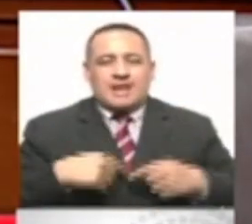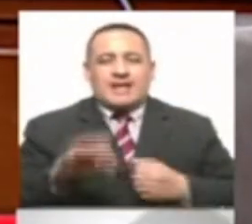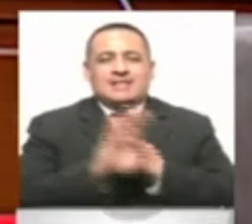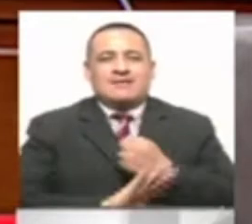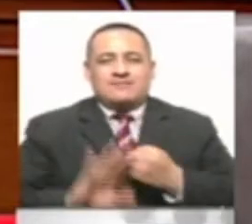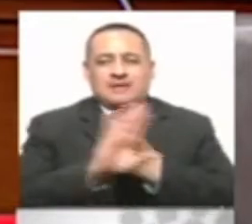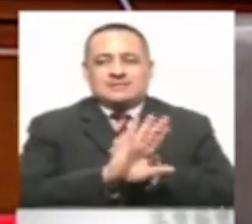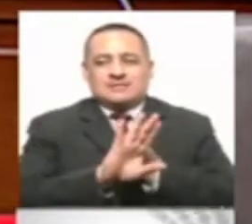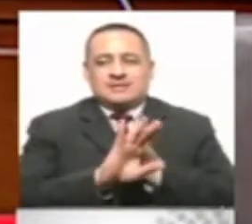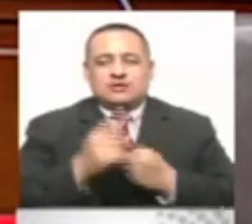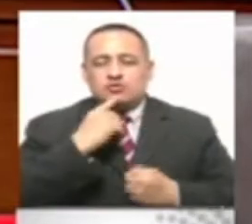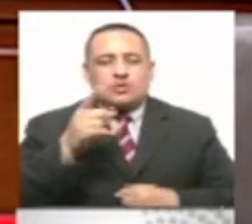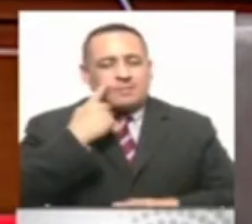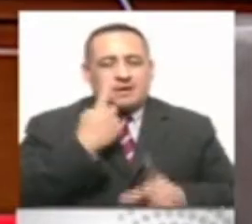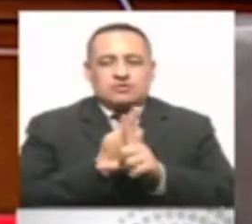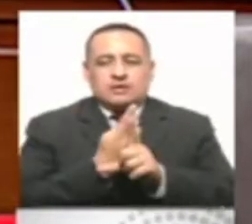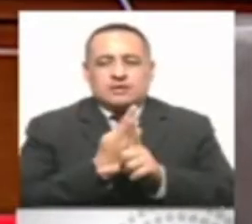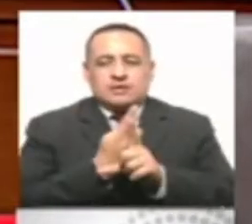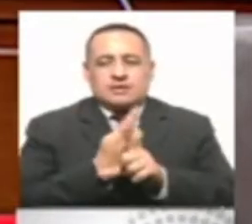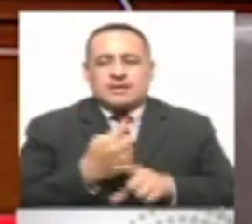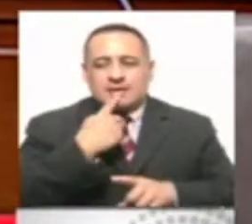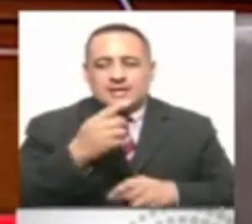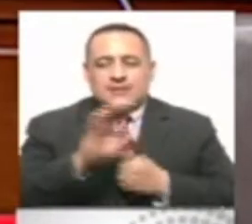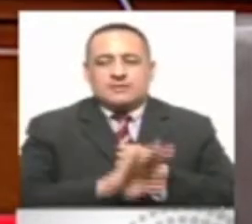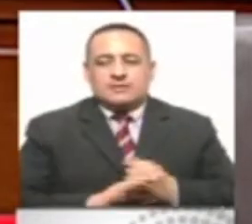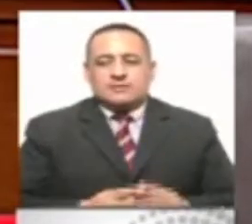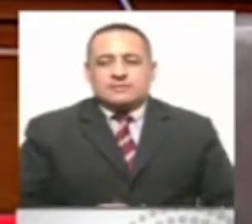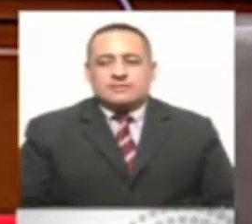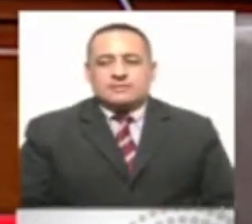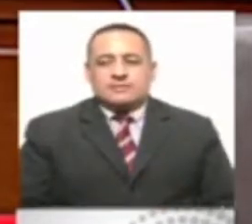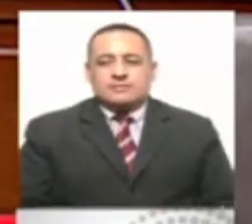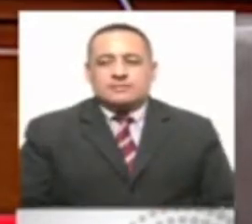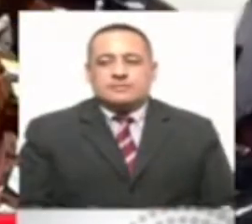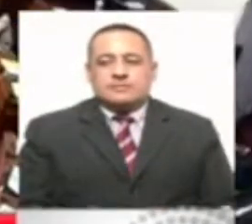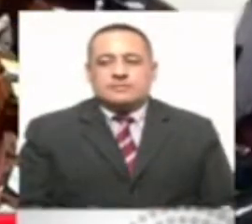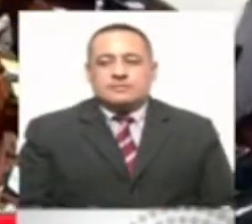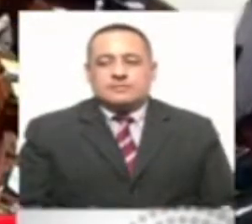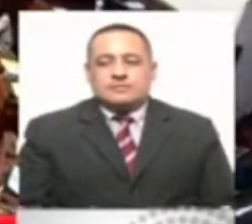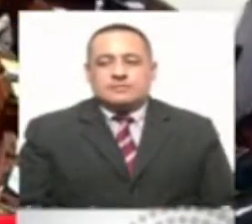defensa no es personal. La defensa...